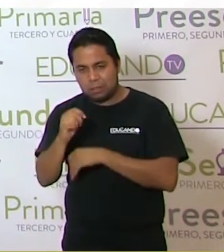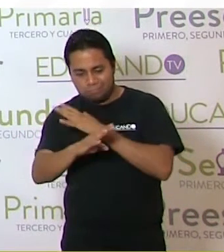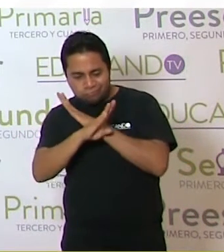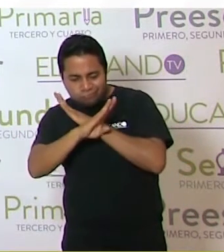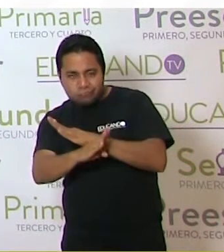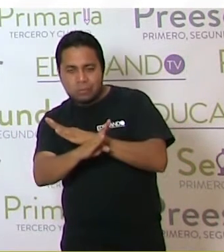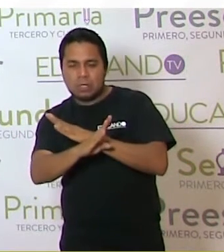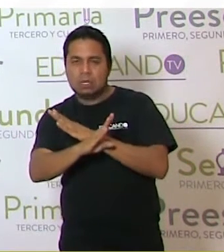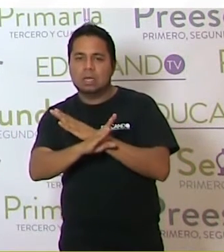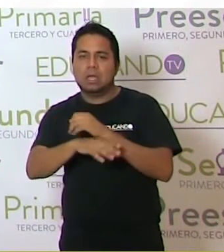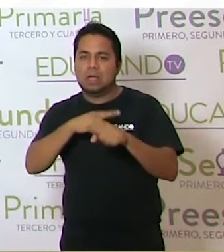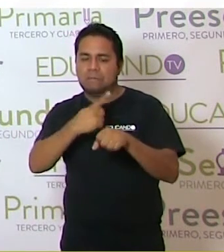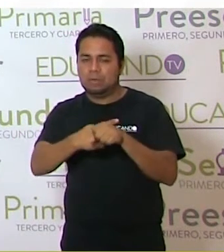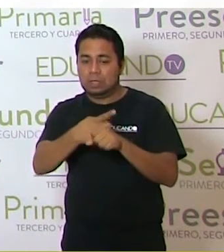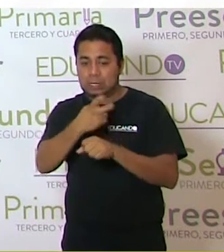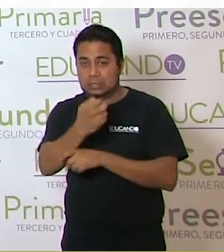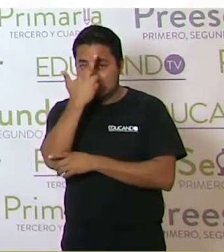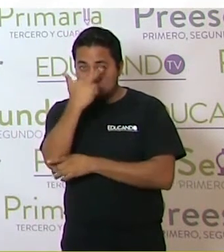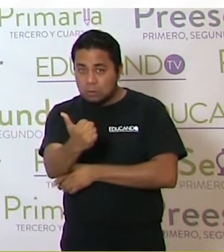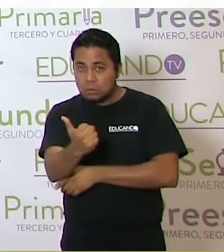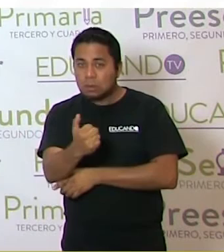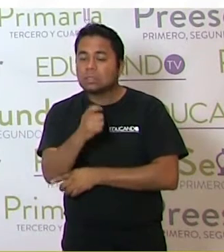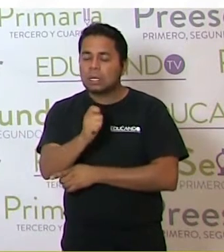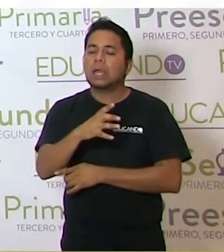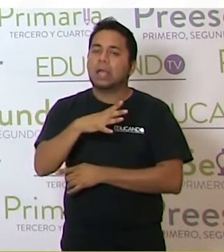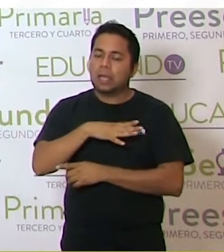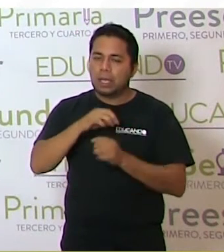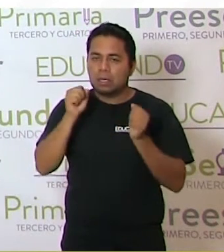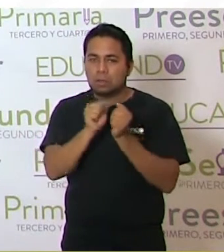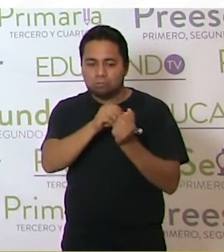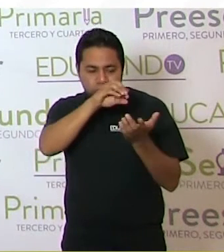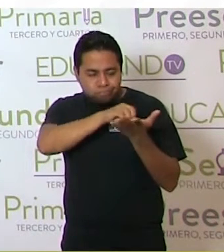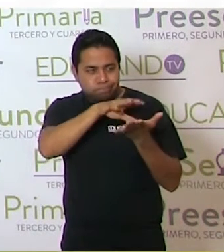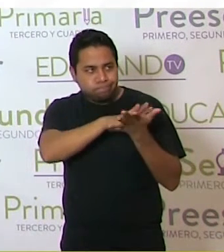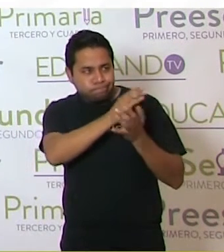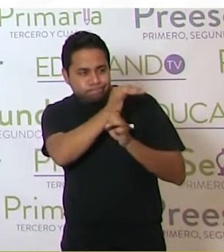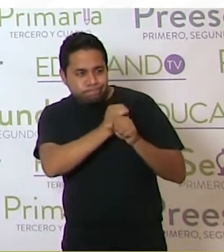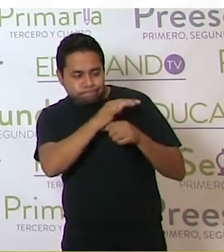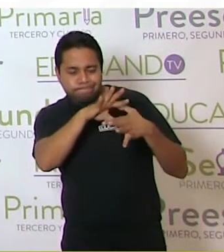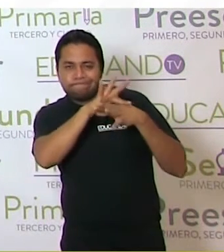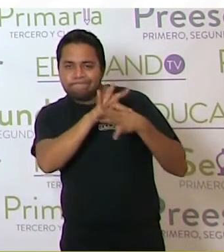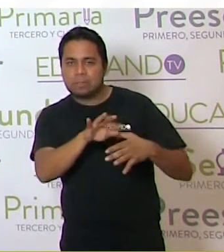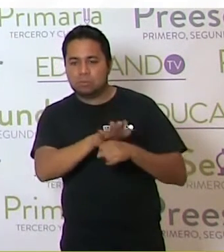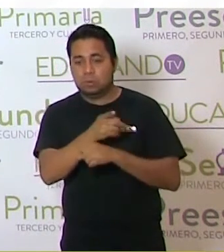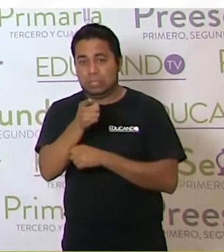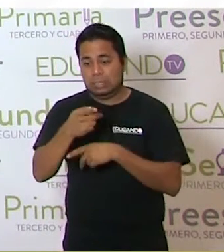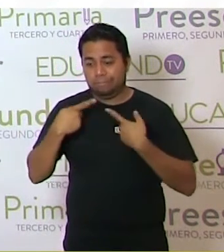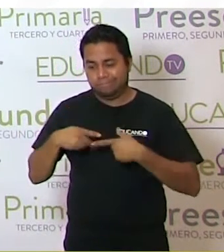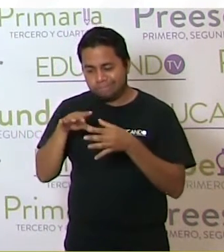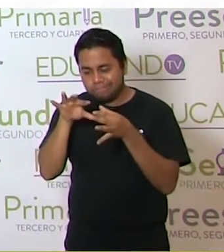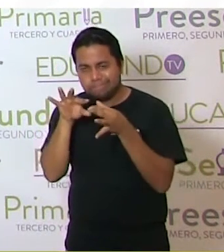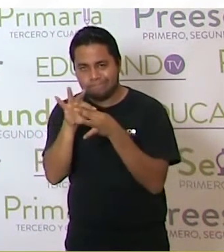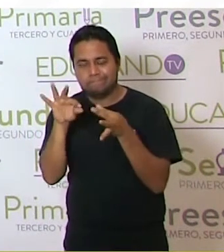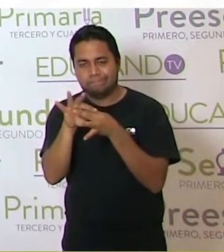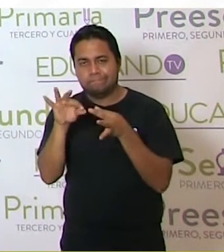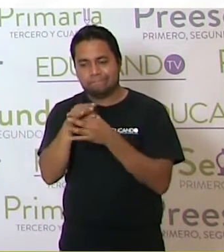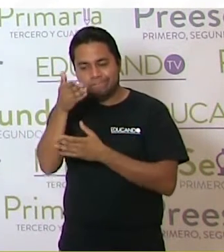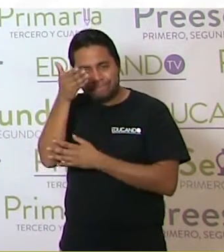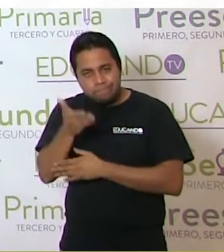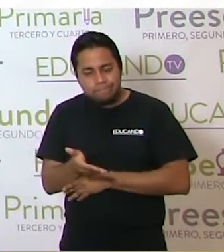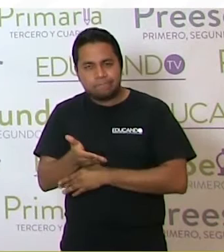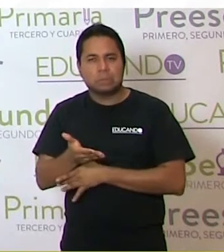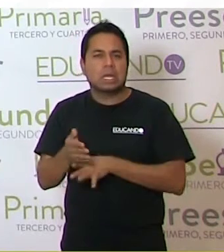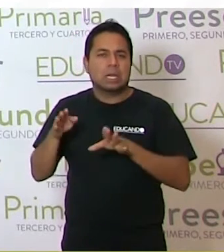este argumento también está basado en hechos y datos porque ahí nos está explicando que